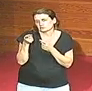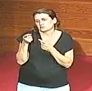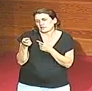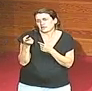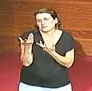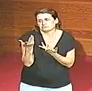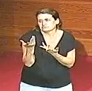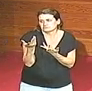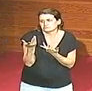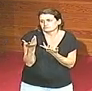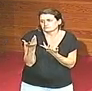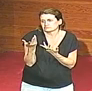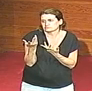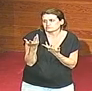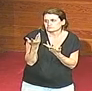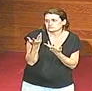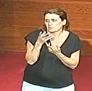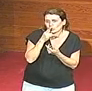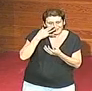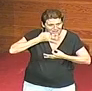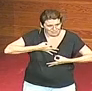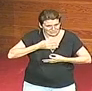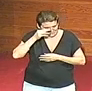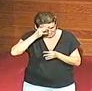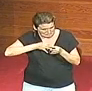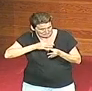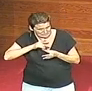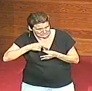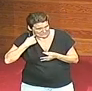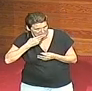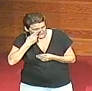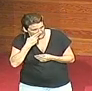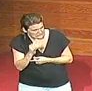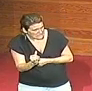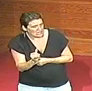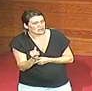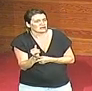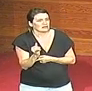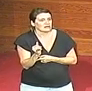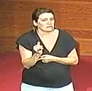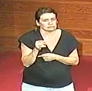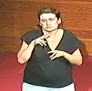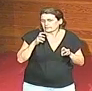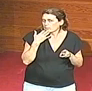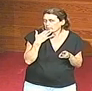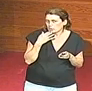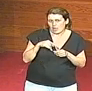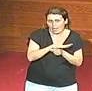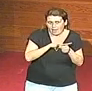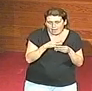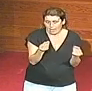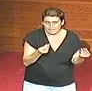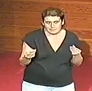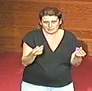algo porque realmente creen que ahí está el interés. Hay gente que está apostando ahora por contenido sobre medio ambiente, que es muy interesante. Y